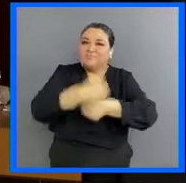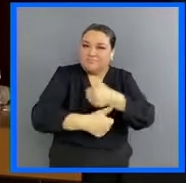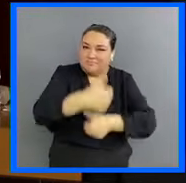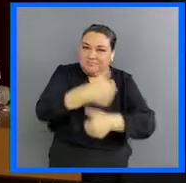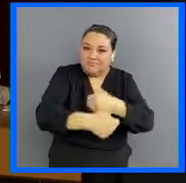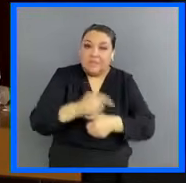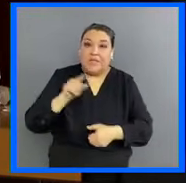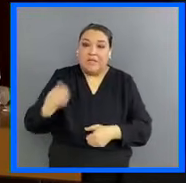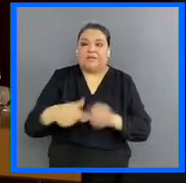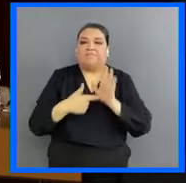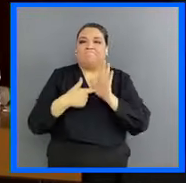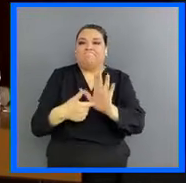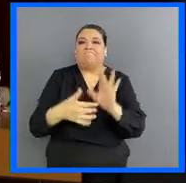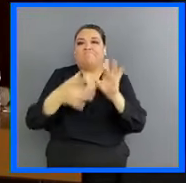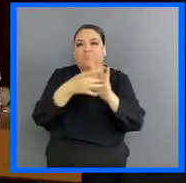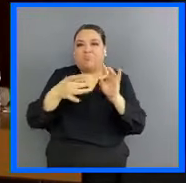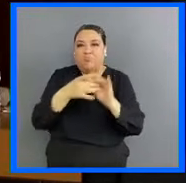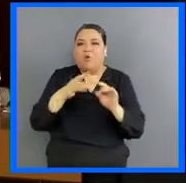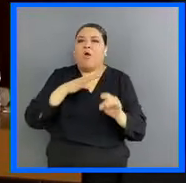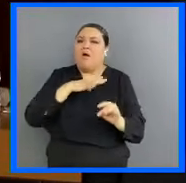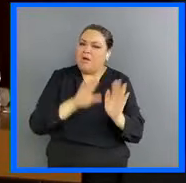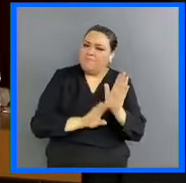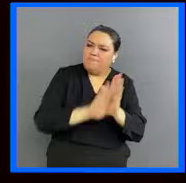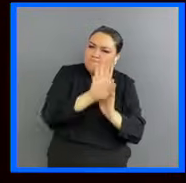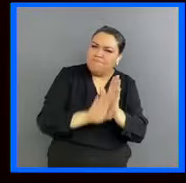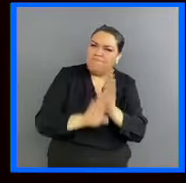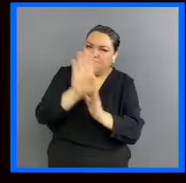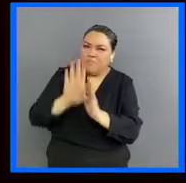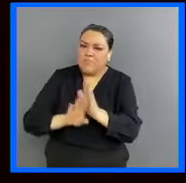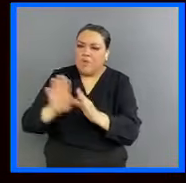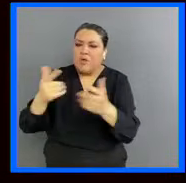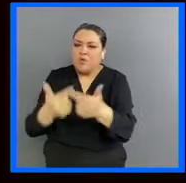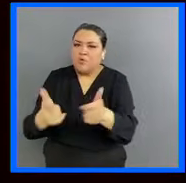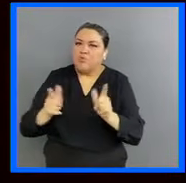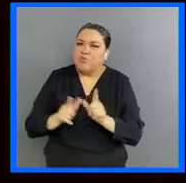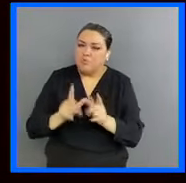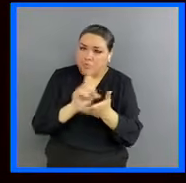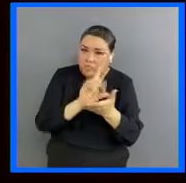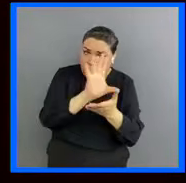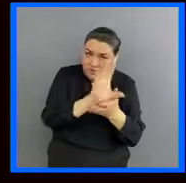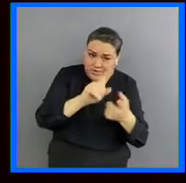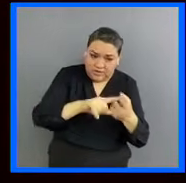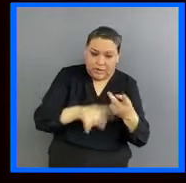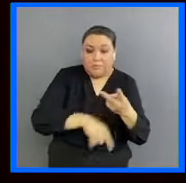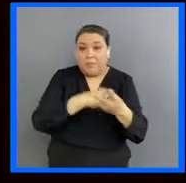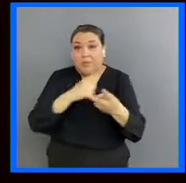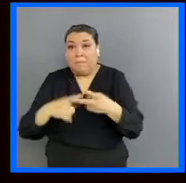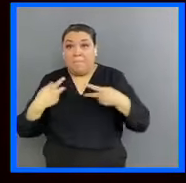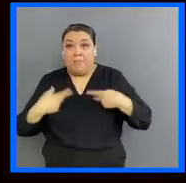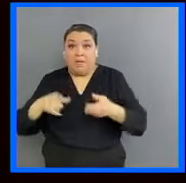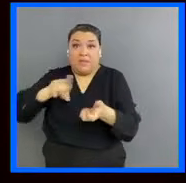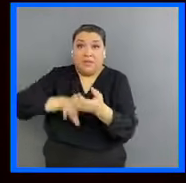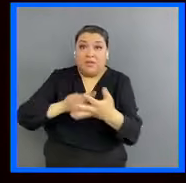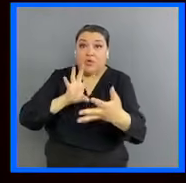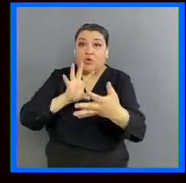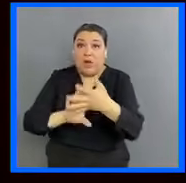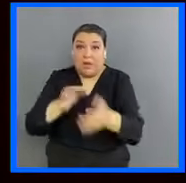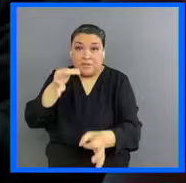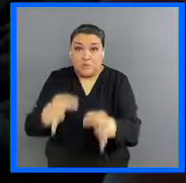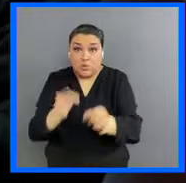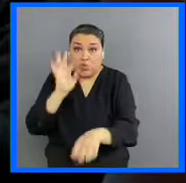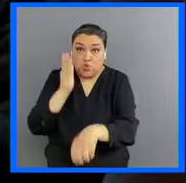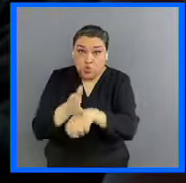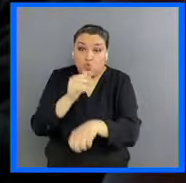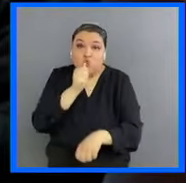avances alcanzados para las personas con discapacidad, las que se encuentran en prisión preventiva, de la diversidad sexual,